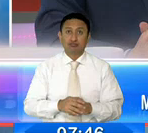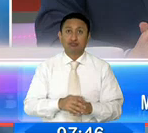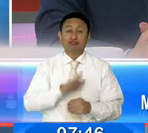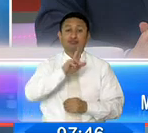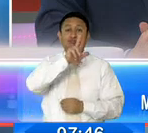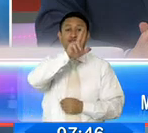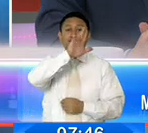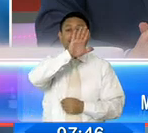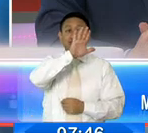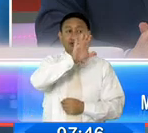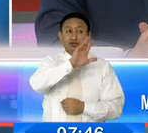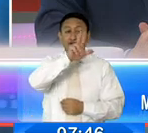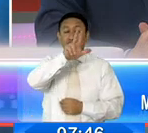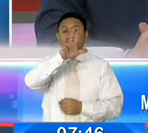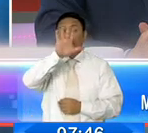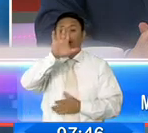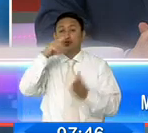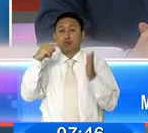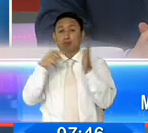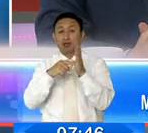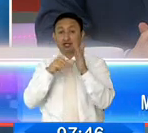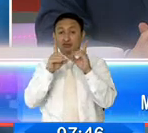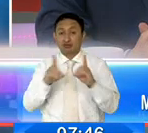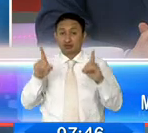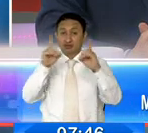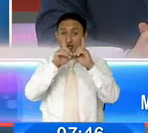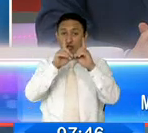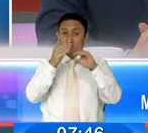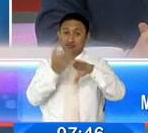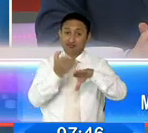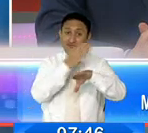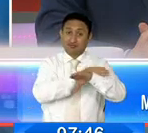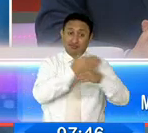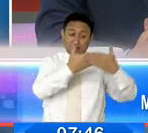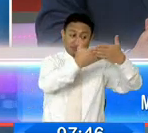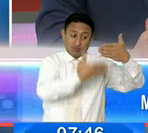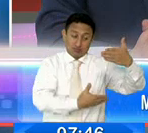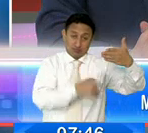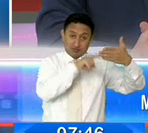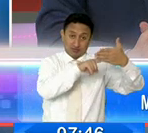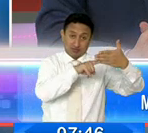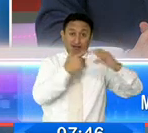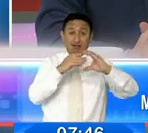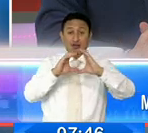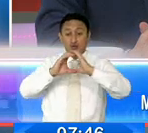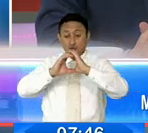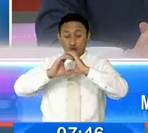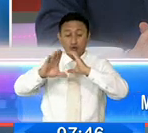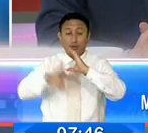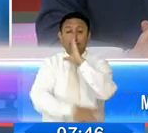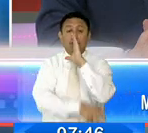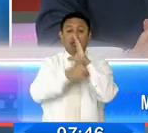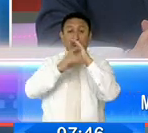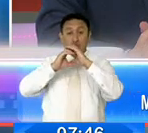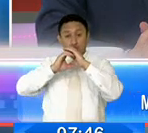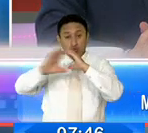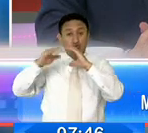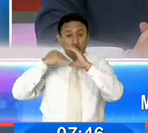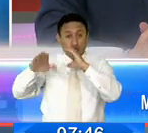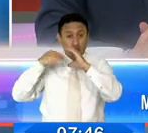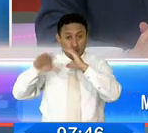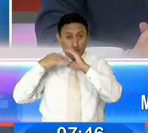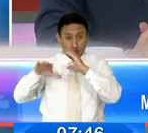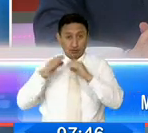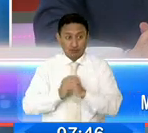535 mil es el dato que nosotros tenemos como referencia de antes de la pandemia. Entonces ya estamos